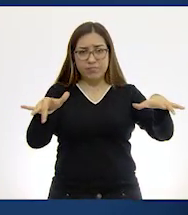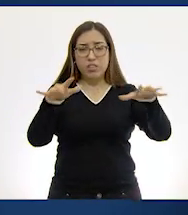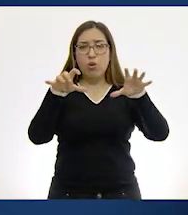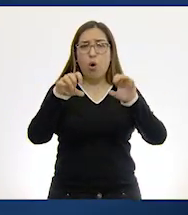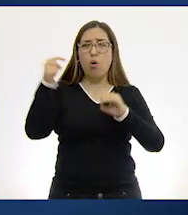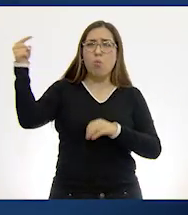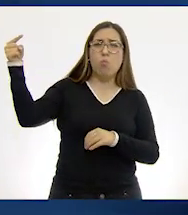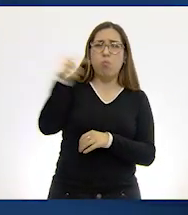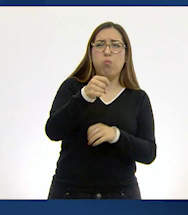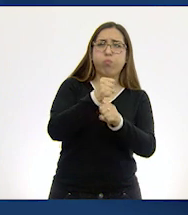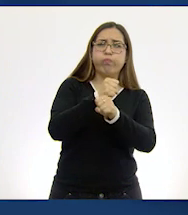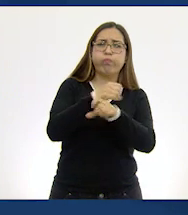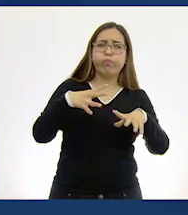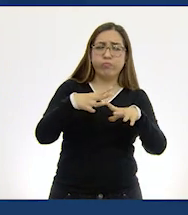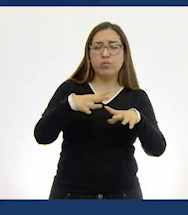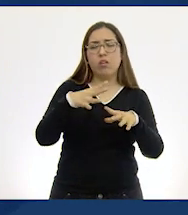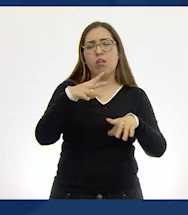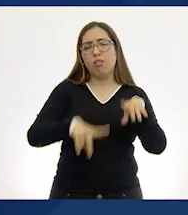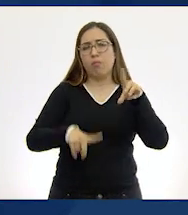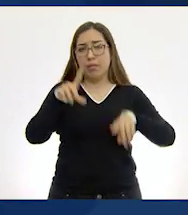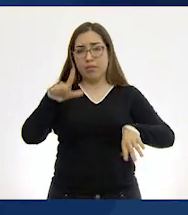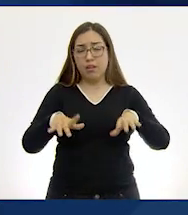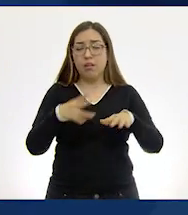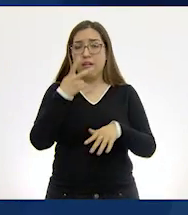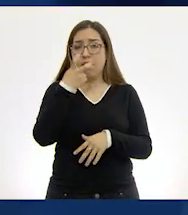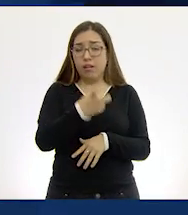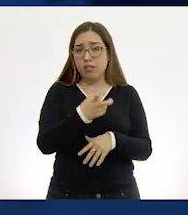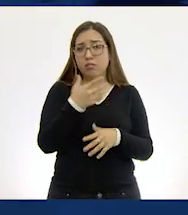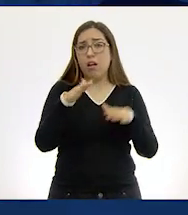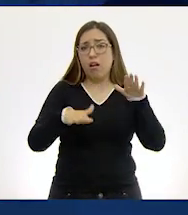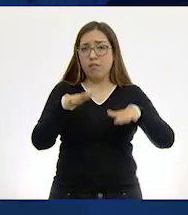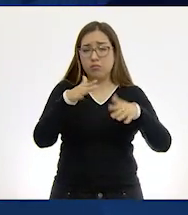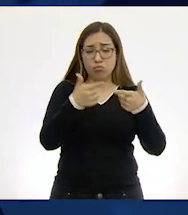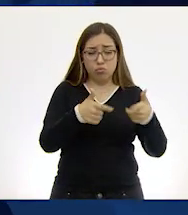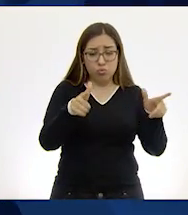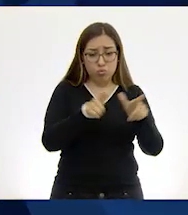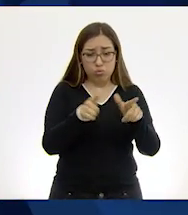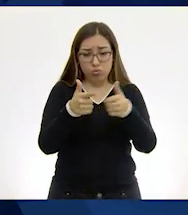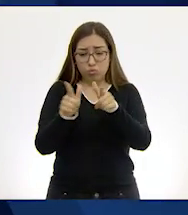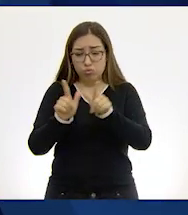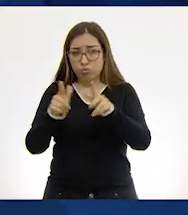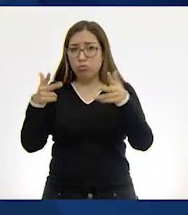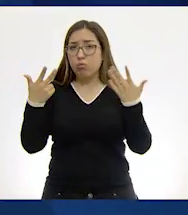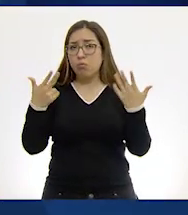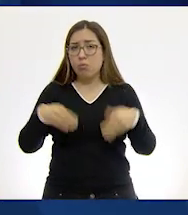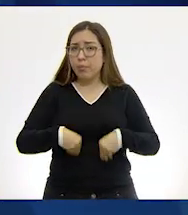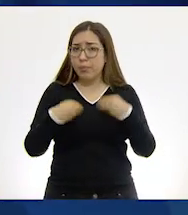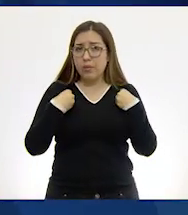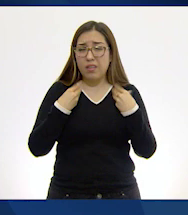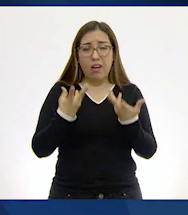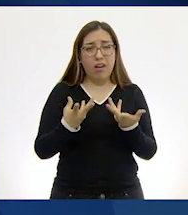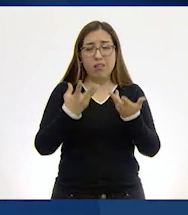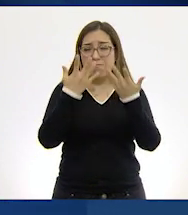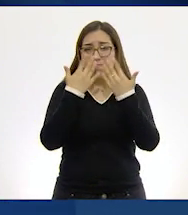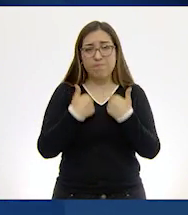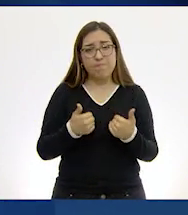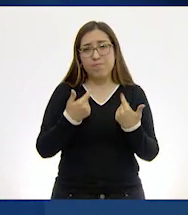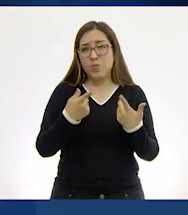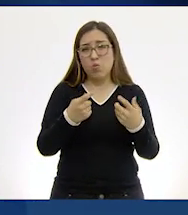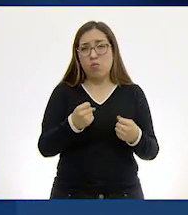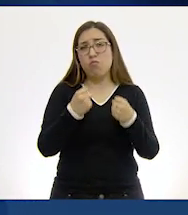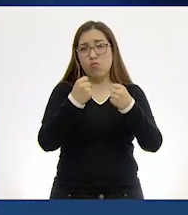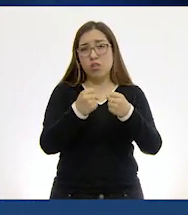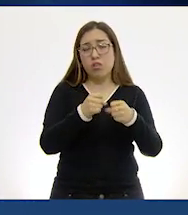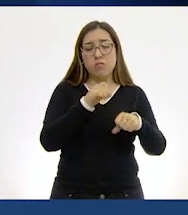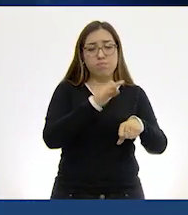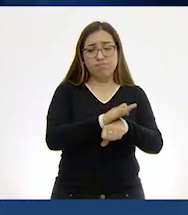que las condiciones cambian drásticamente, algunos grupos de seres vivos no sobreviven a ellas y se extinguen.